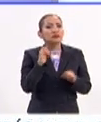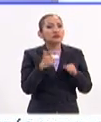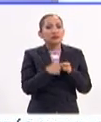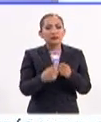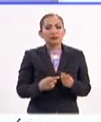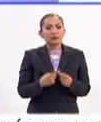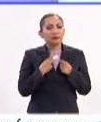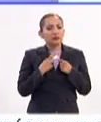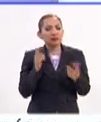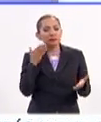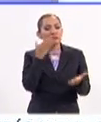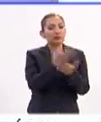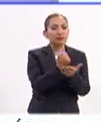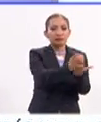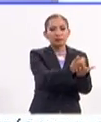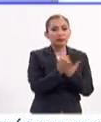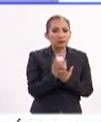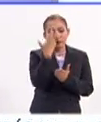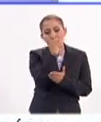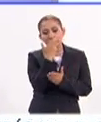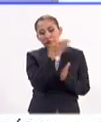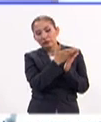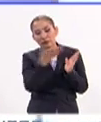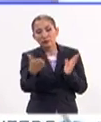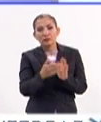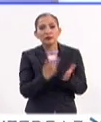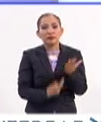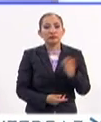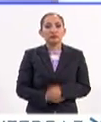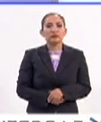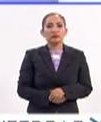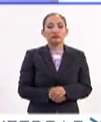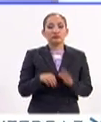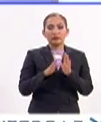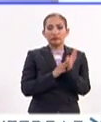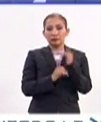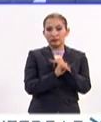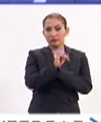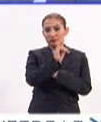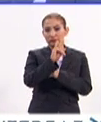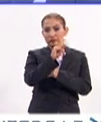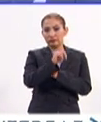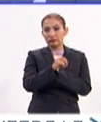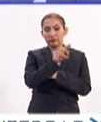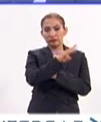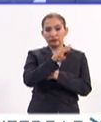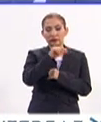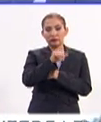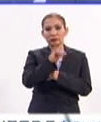qué dirección pueden acceder para revisar todos estos programas. Ok, en la página del Politécnico, en